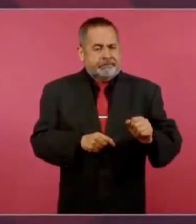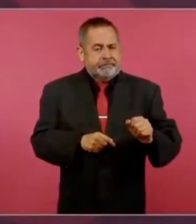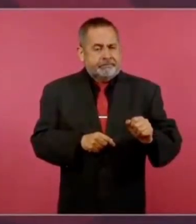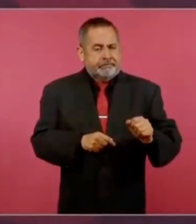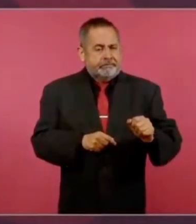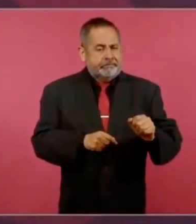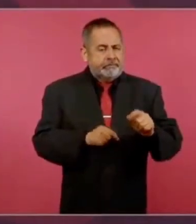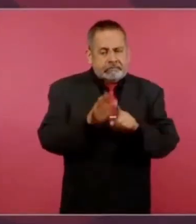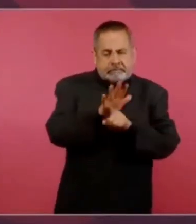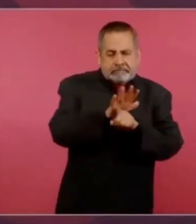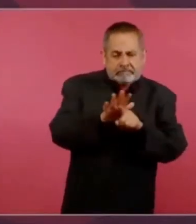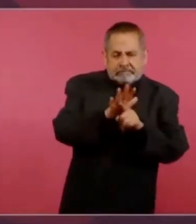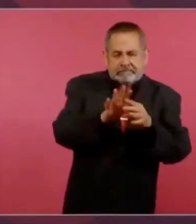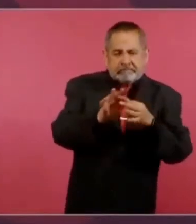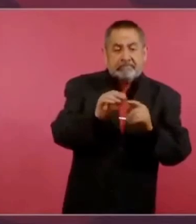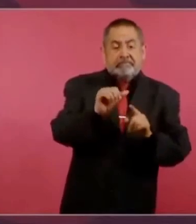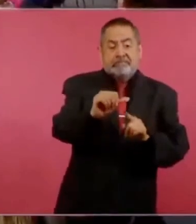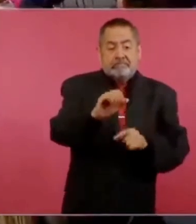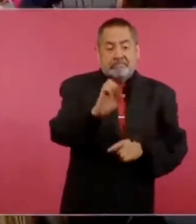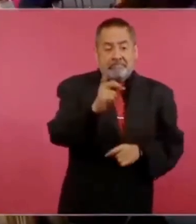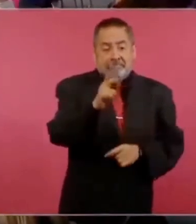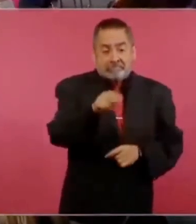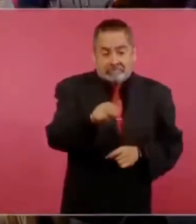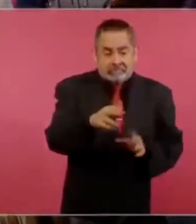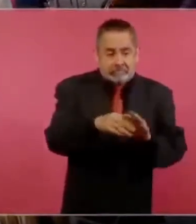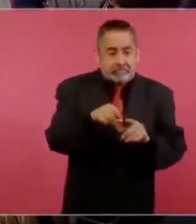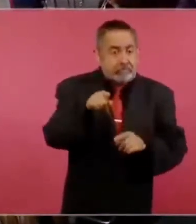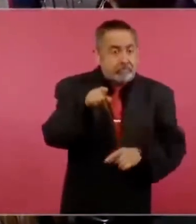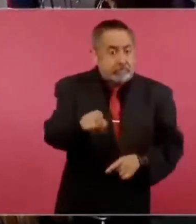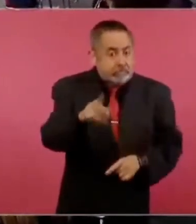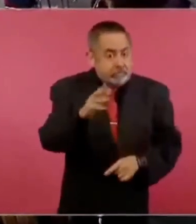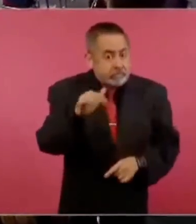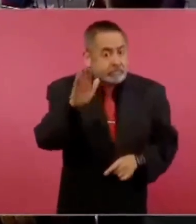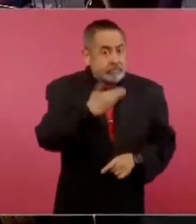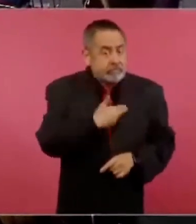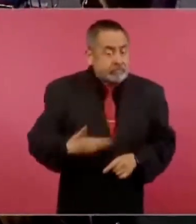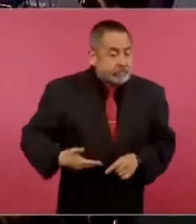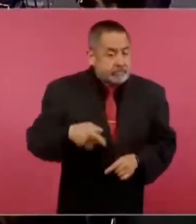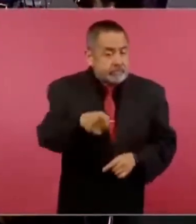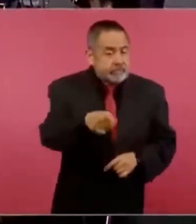ningunearon al licenciado Peña siendo presidente,